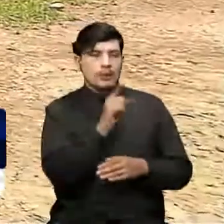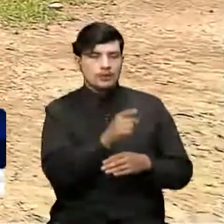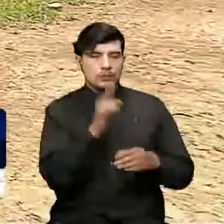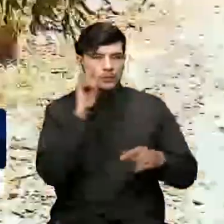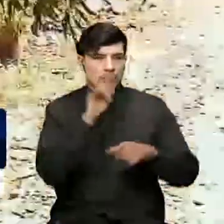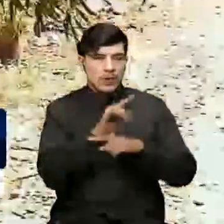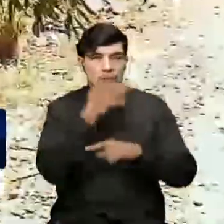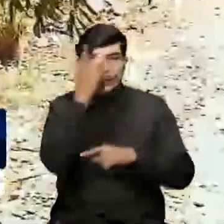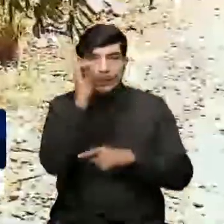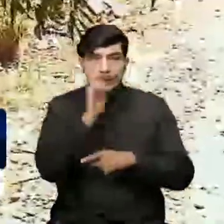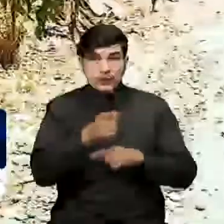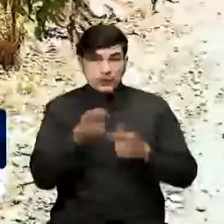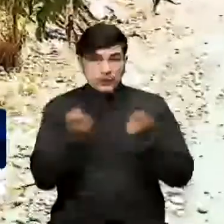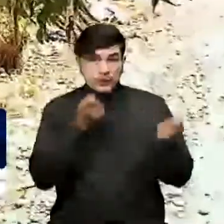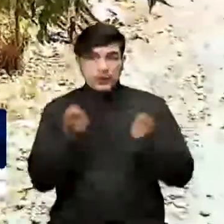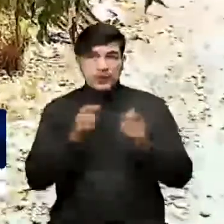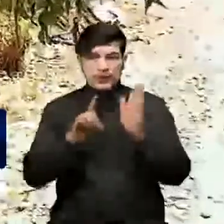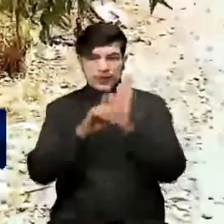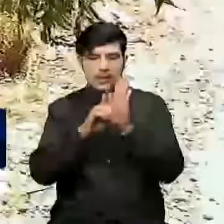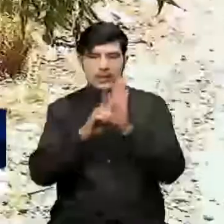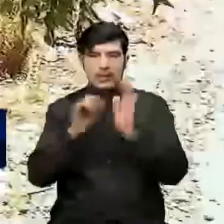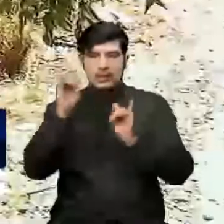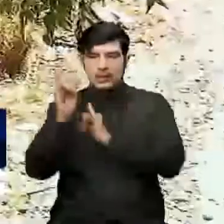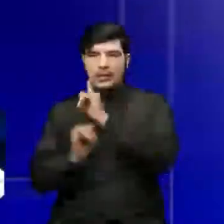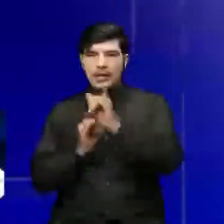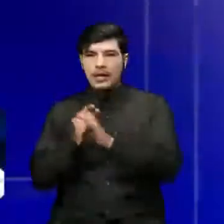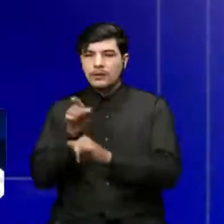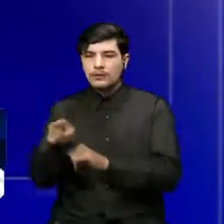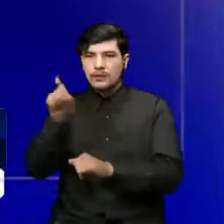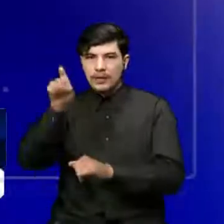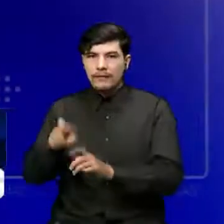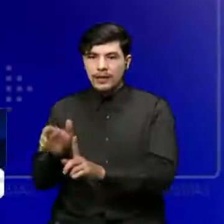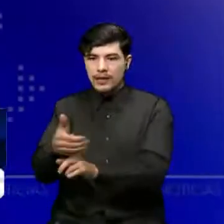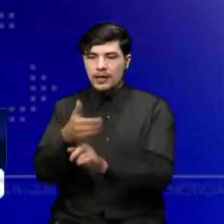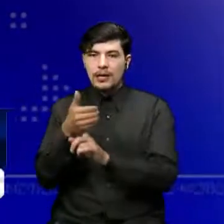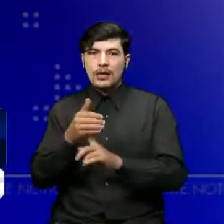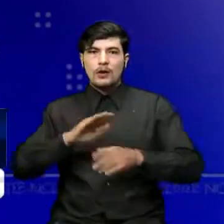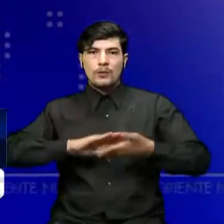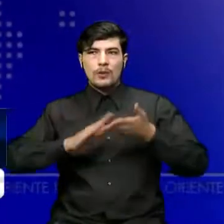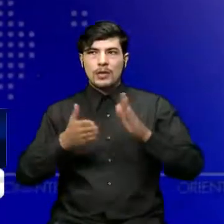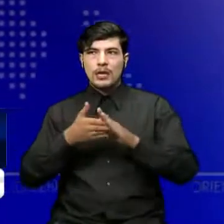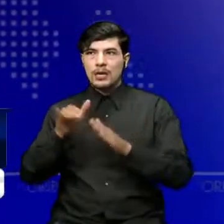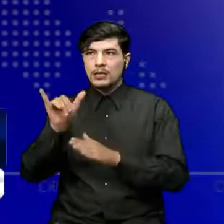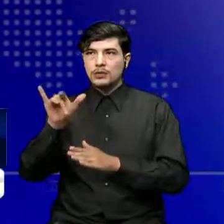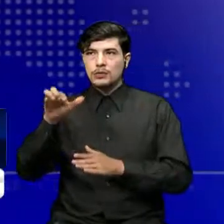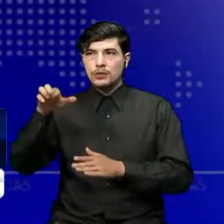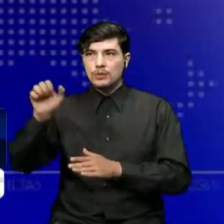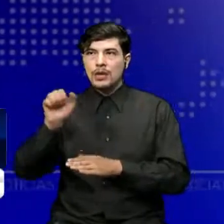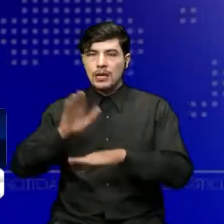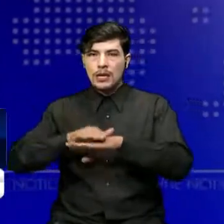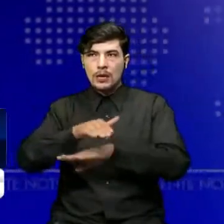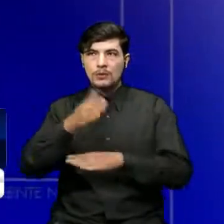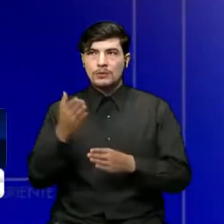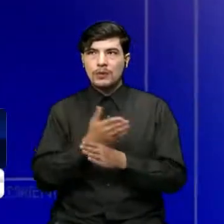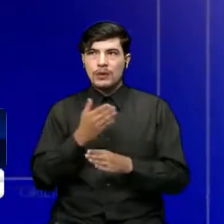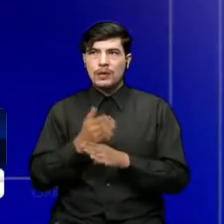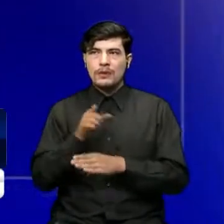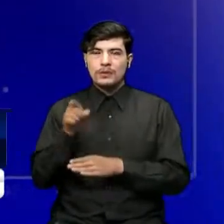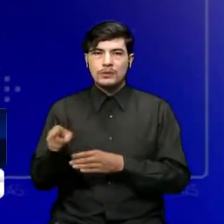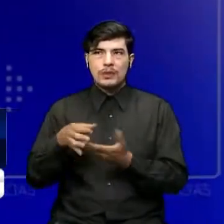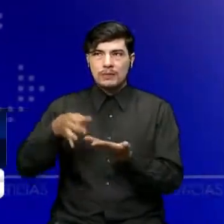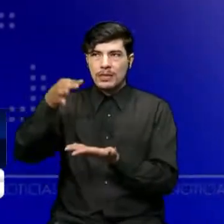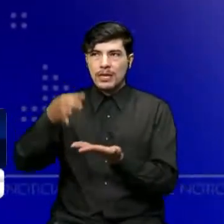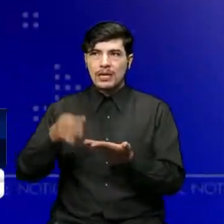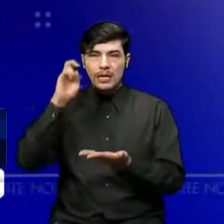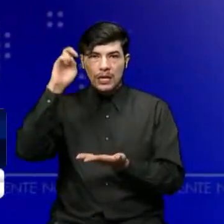porque están por decreto internacional protegidos la comunidad yukpa estaría causando varias problemáticas en la capital nortesantandereana